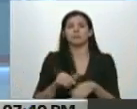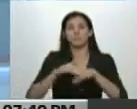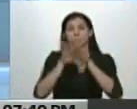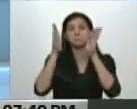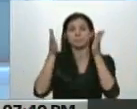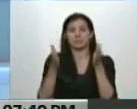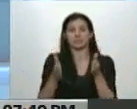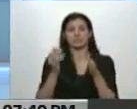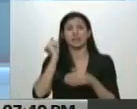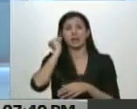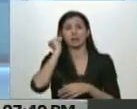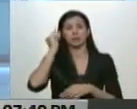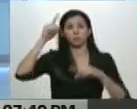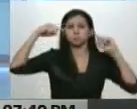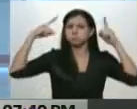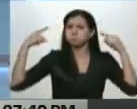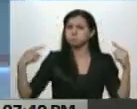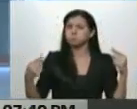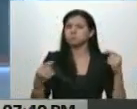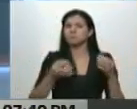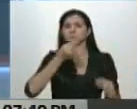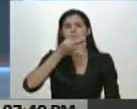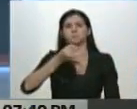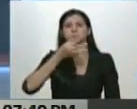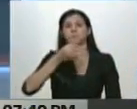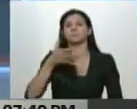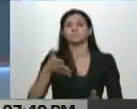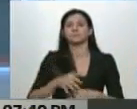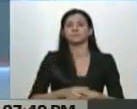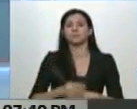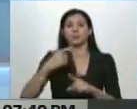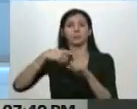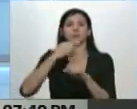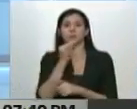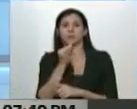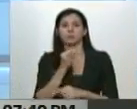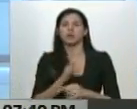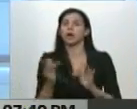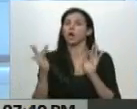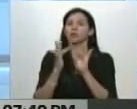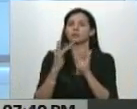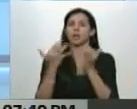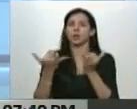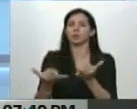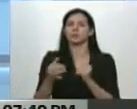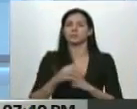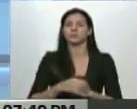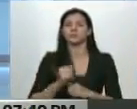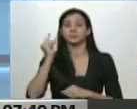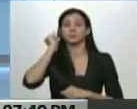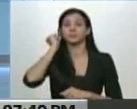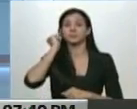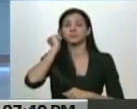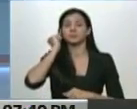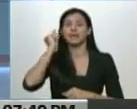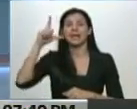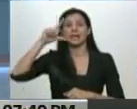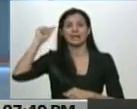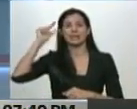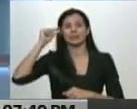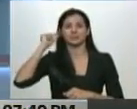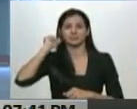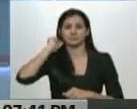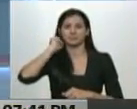este despacho, Iris Varela, ofrecerá declaraciones. Y para más información, vamos a hacer un contacto con nuestra compañera Leina Sanguino.